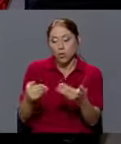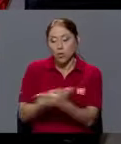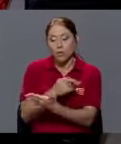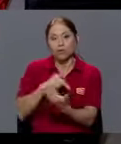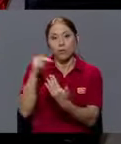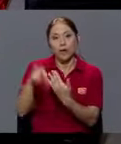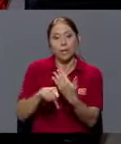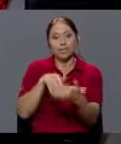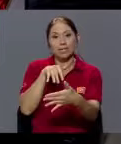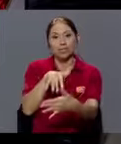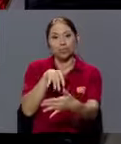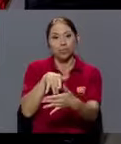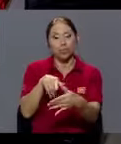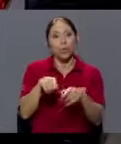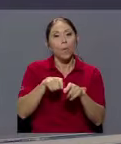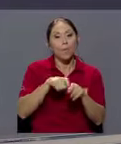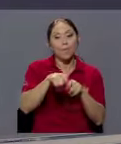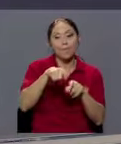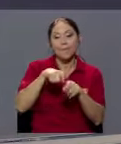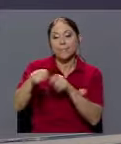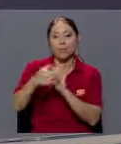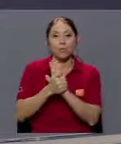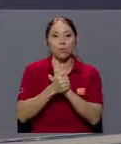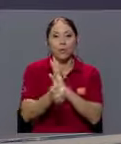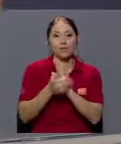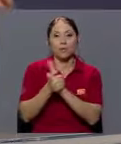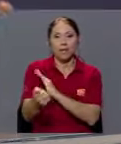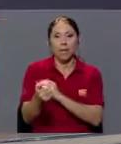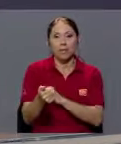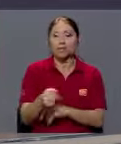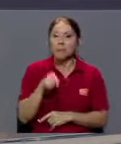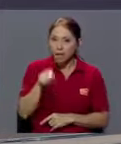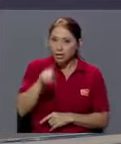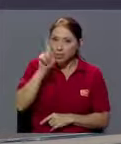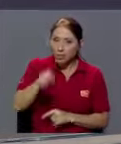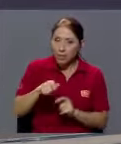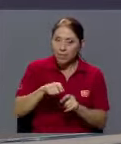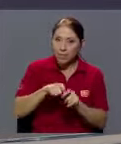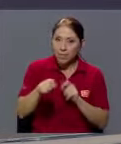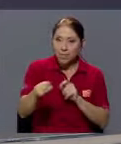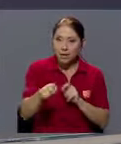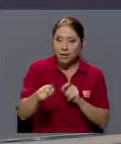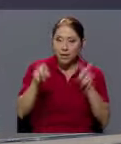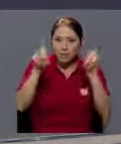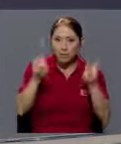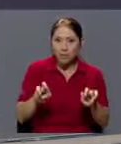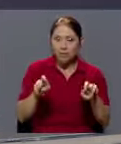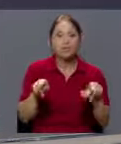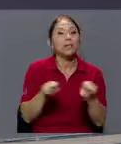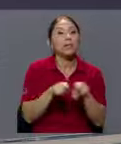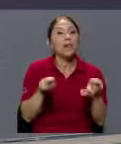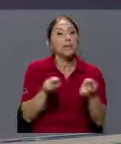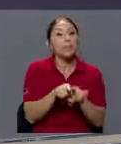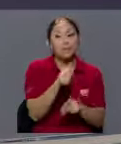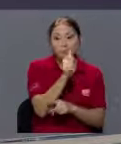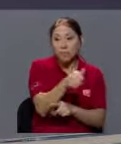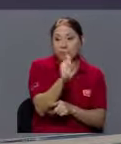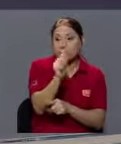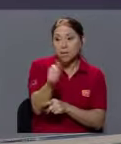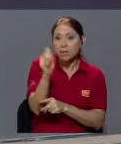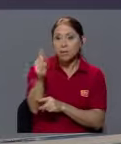estudio que están midiendo habilidades y eso es lo que las pruebas tienen que medir. Y también que los